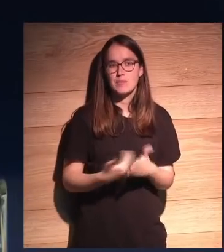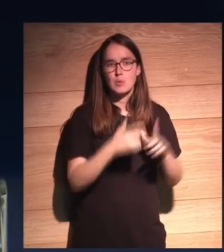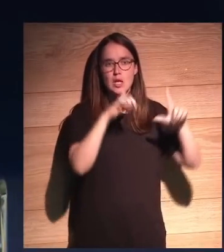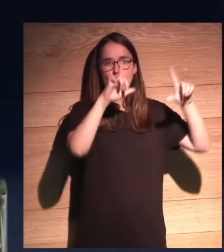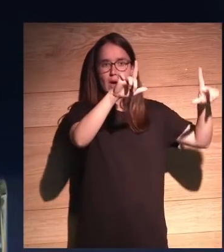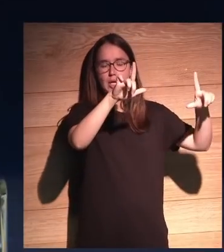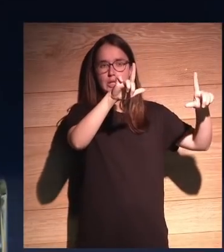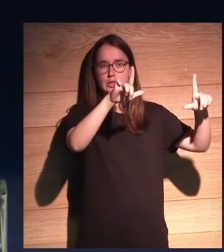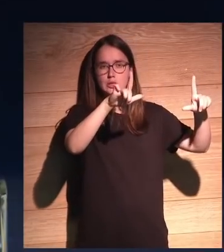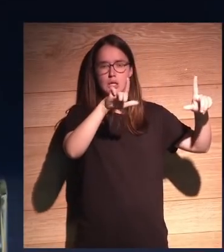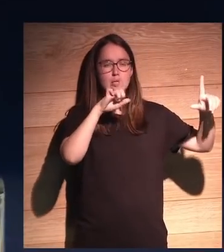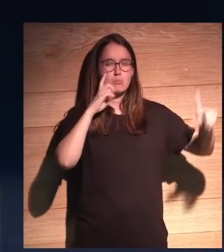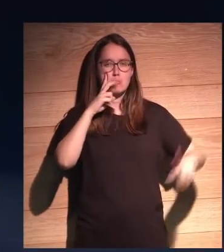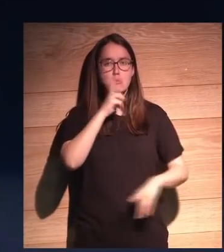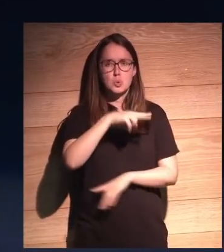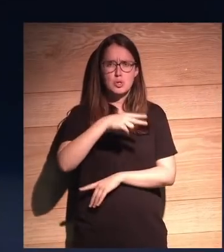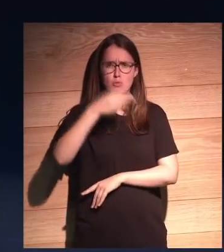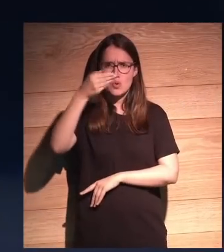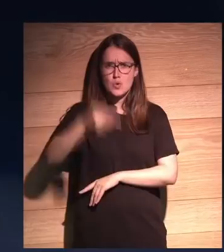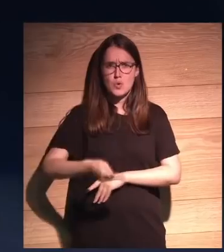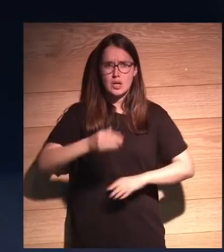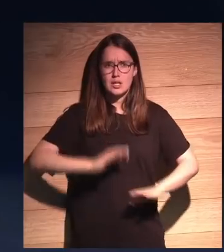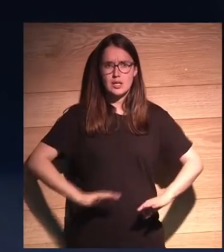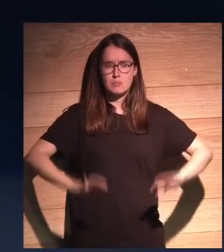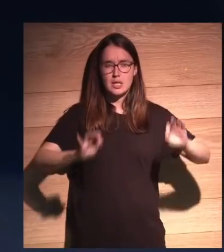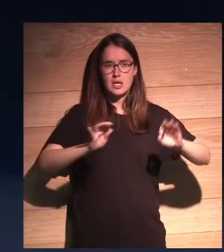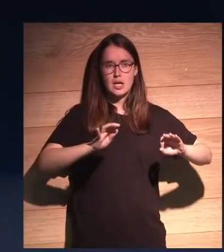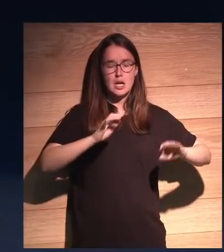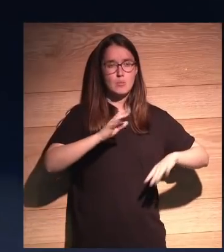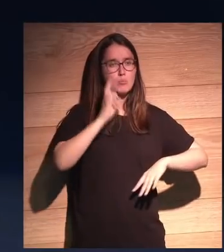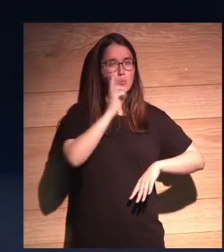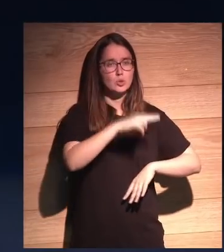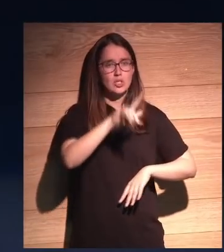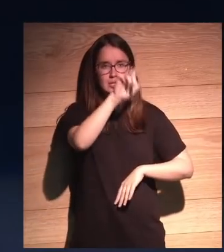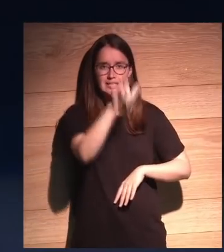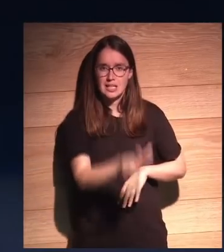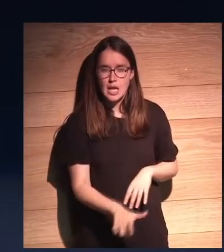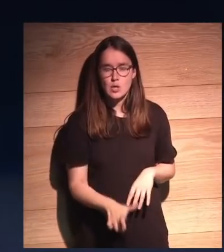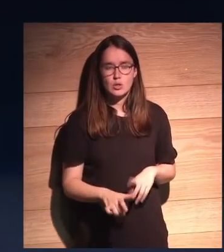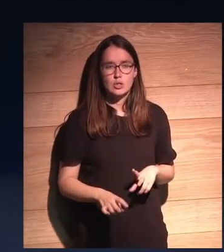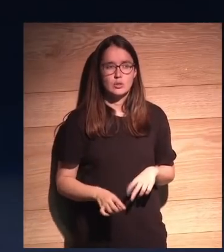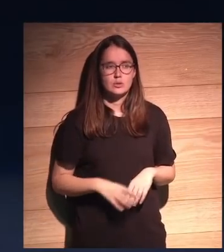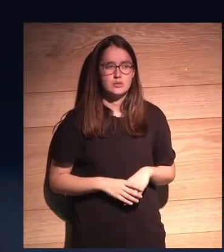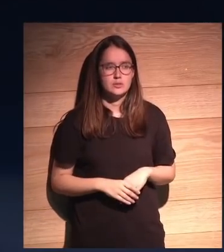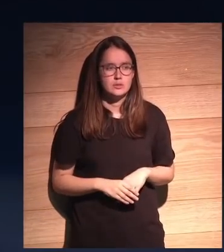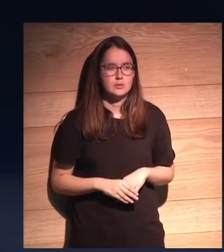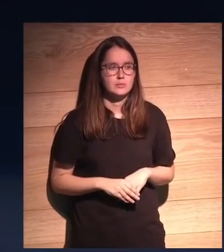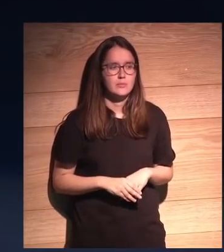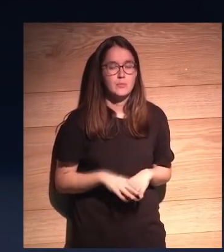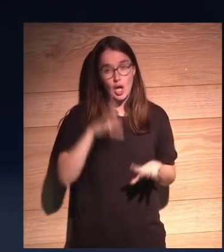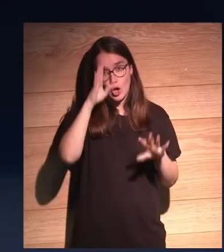colgadas en grandes museos, especialmente en los museos italianos, en bueno, por